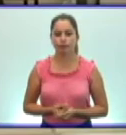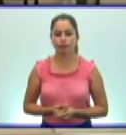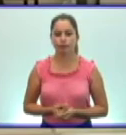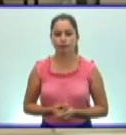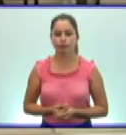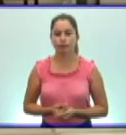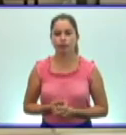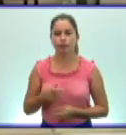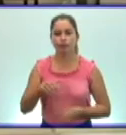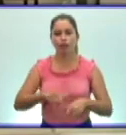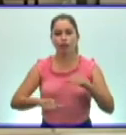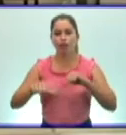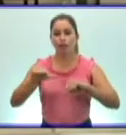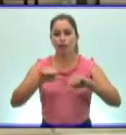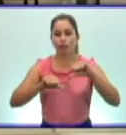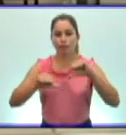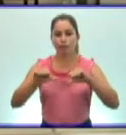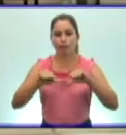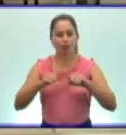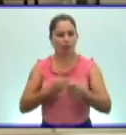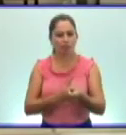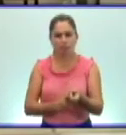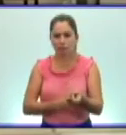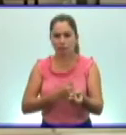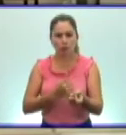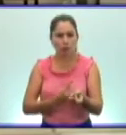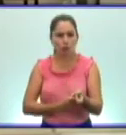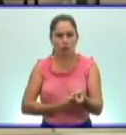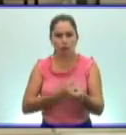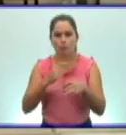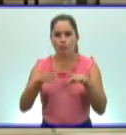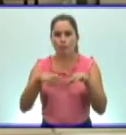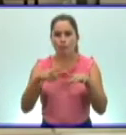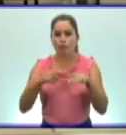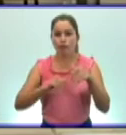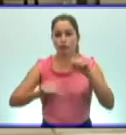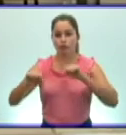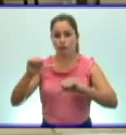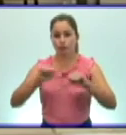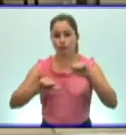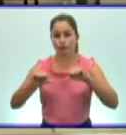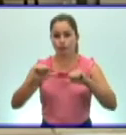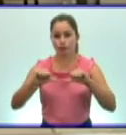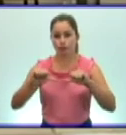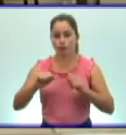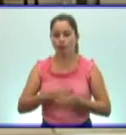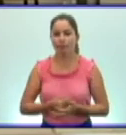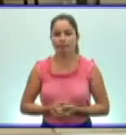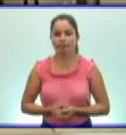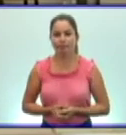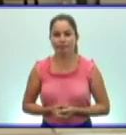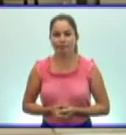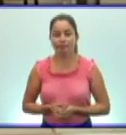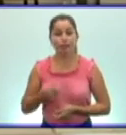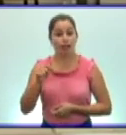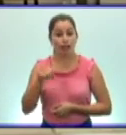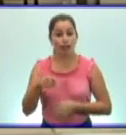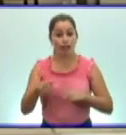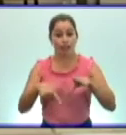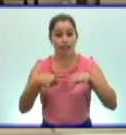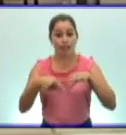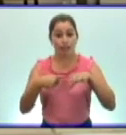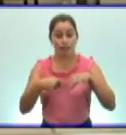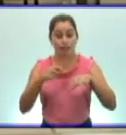En química es muy común la preparación de las disoluciones. Estas disoluciones también se pueden utilizar